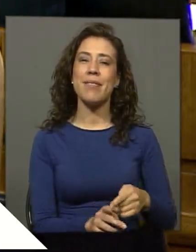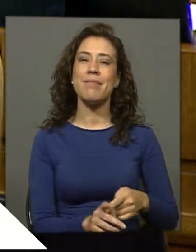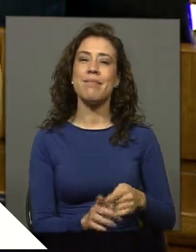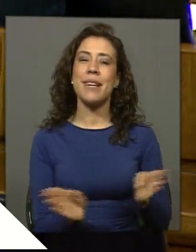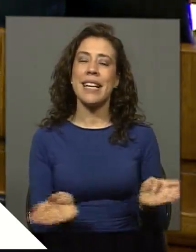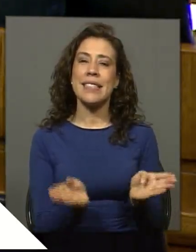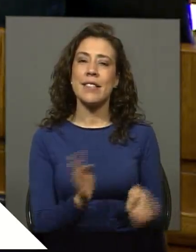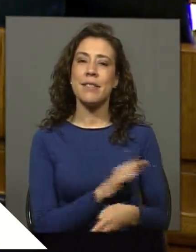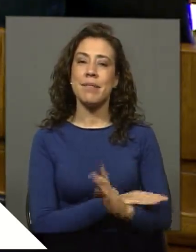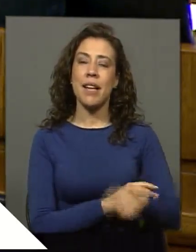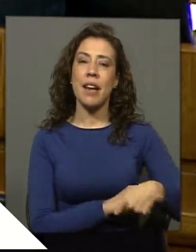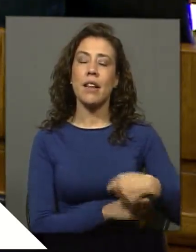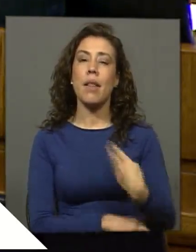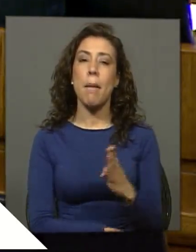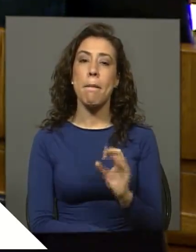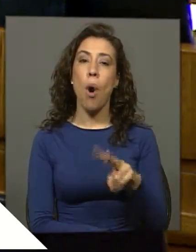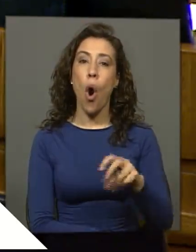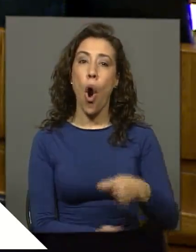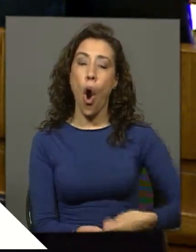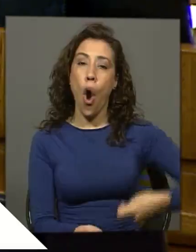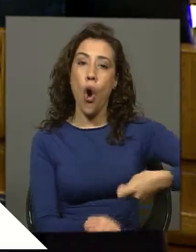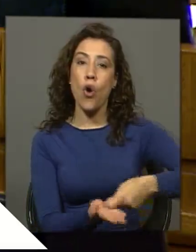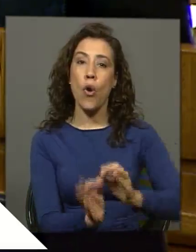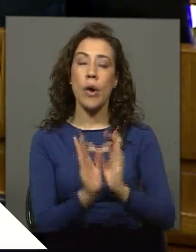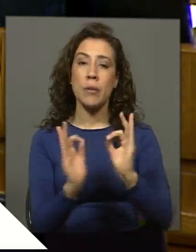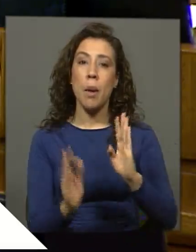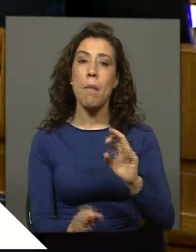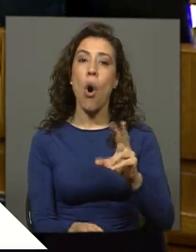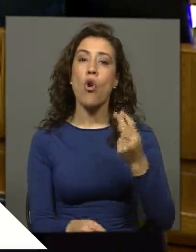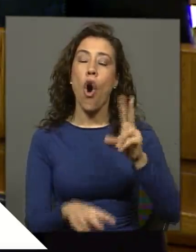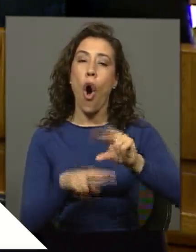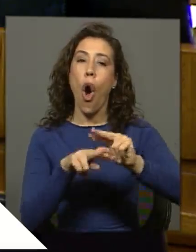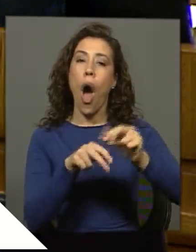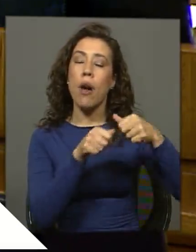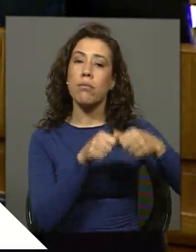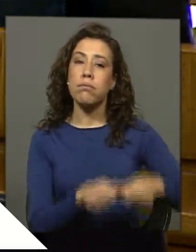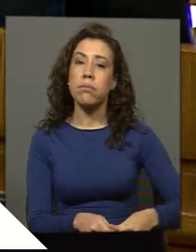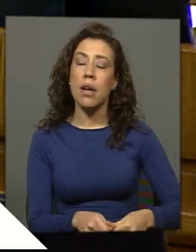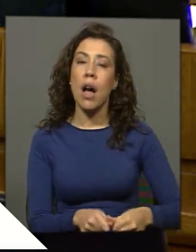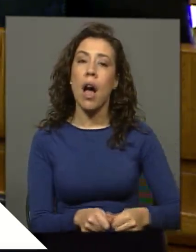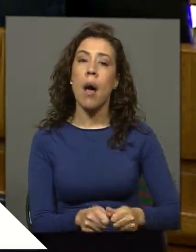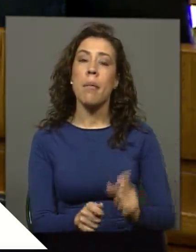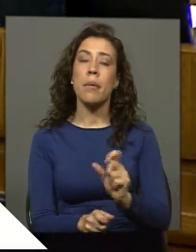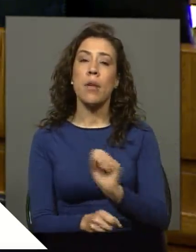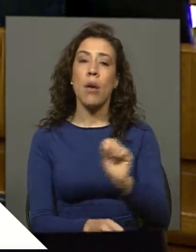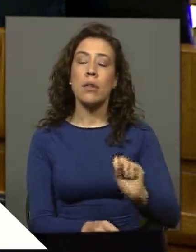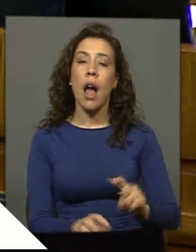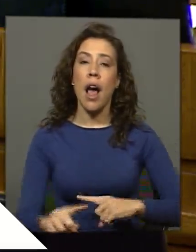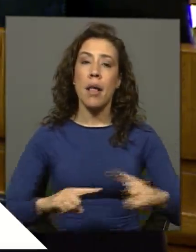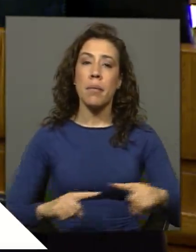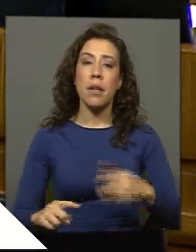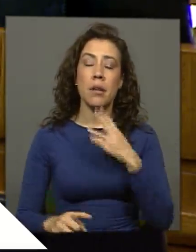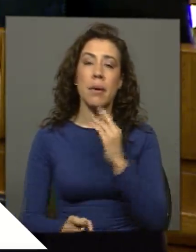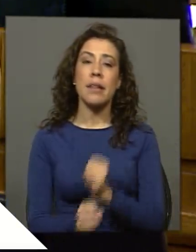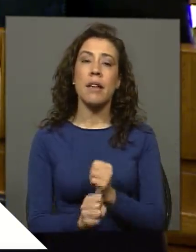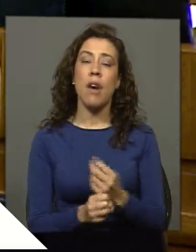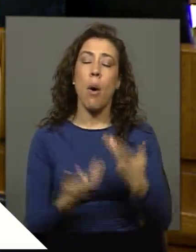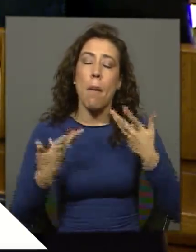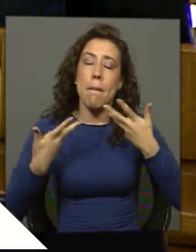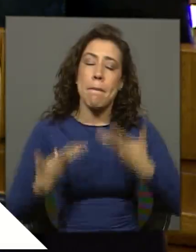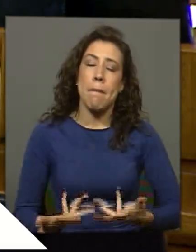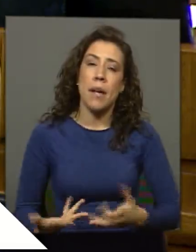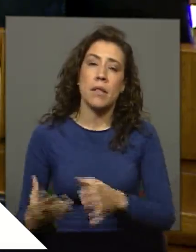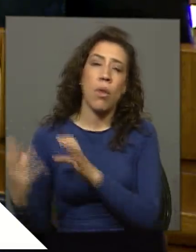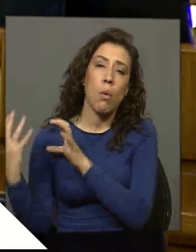retiro son bueno la bonificación adicional el bono por antigüedad para auxiliares y administrativos y el bono por trabajo pesado